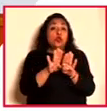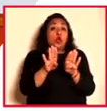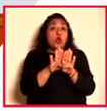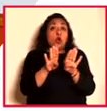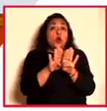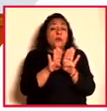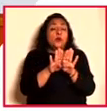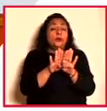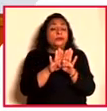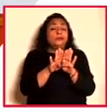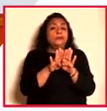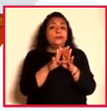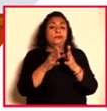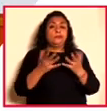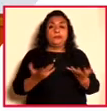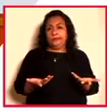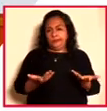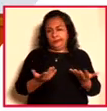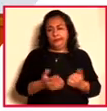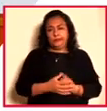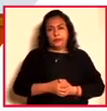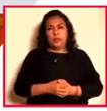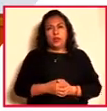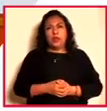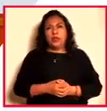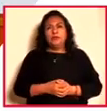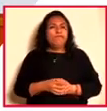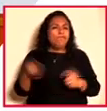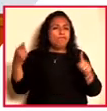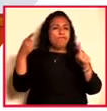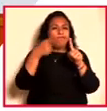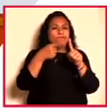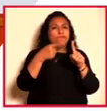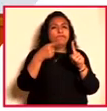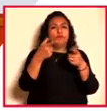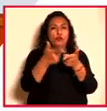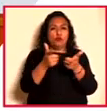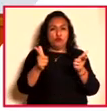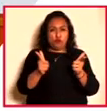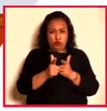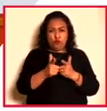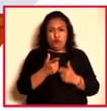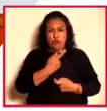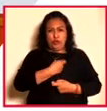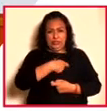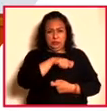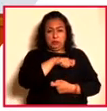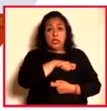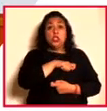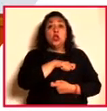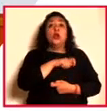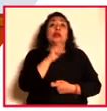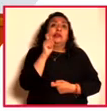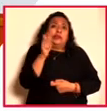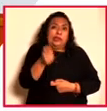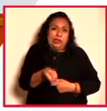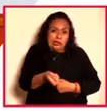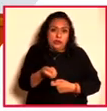cómo una finalidad del grupo español era